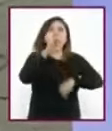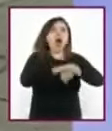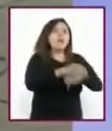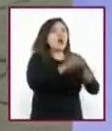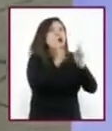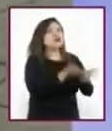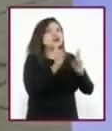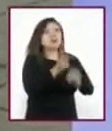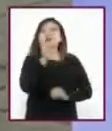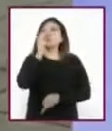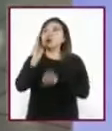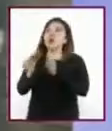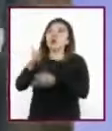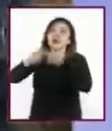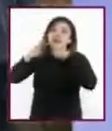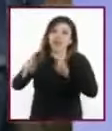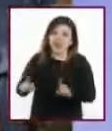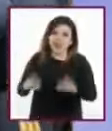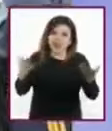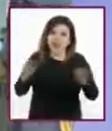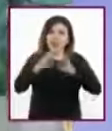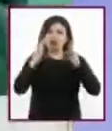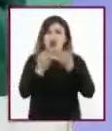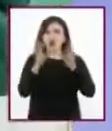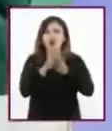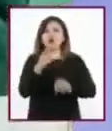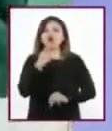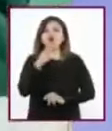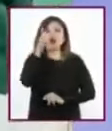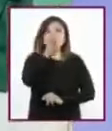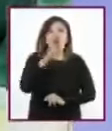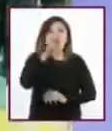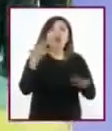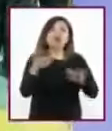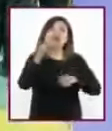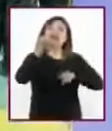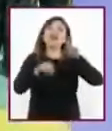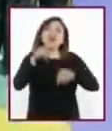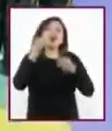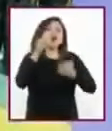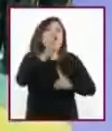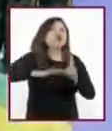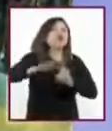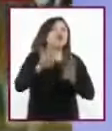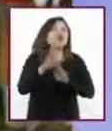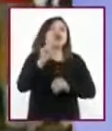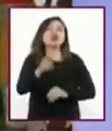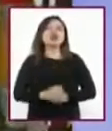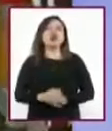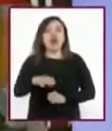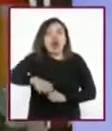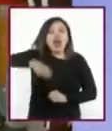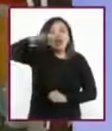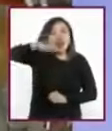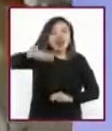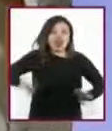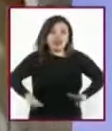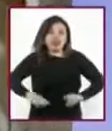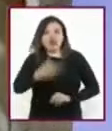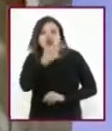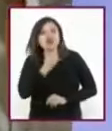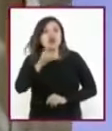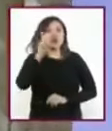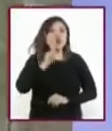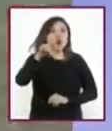que con tus padres o maestros. La forma de usar el lenguaje depende de muchos factores, como son la edad, el género, el nivel